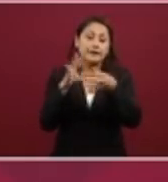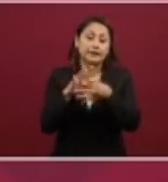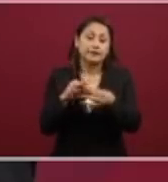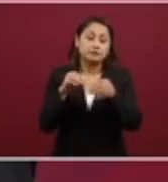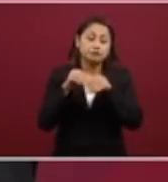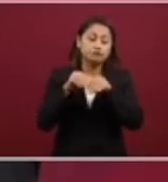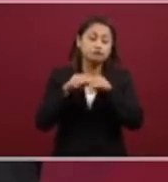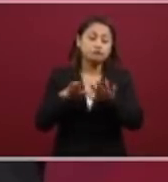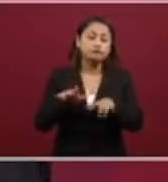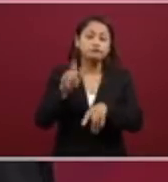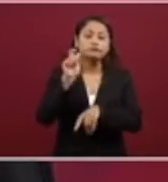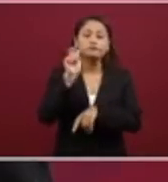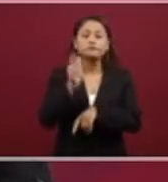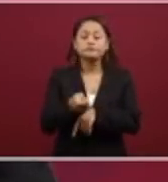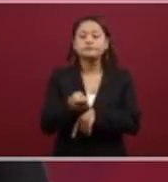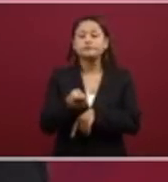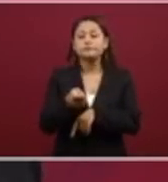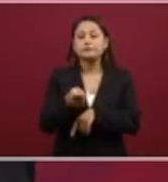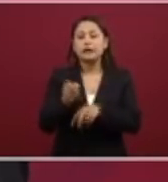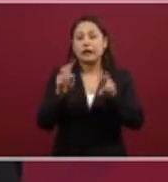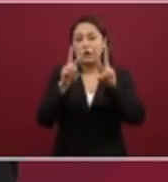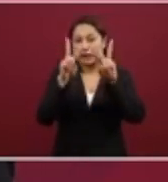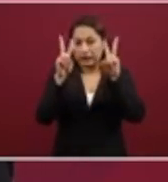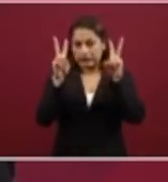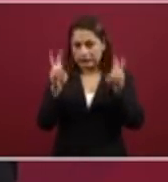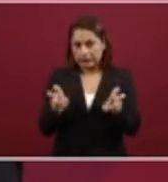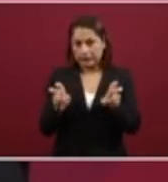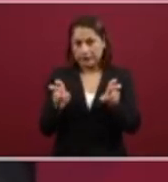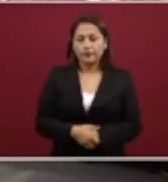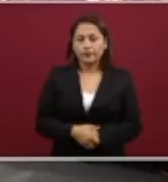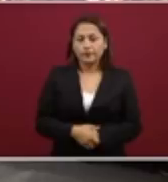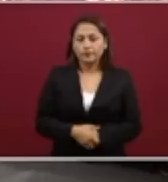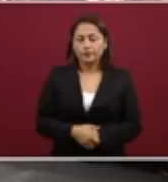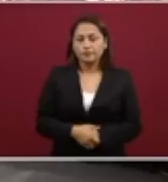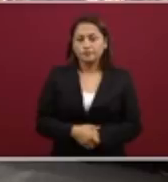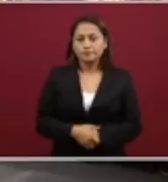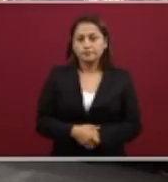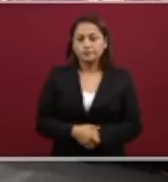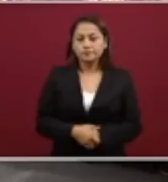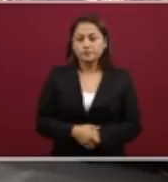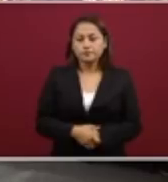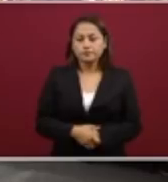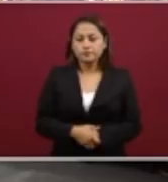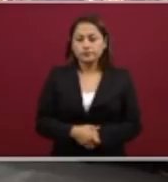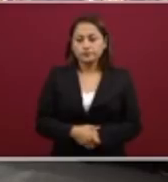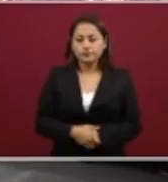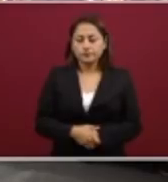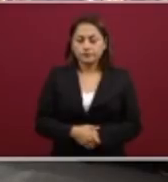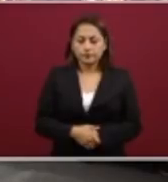ambos países para impedir la imposición de aranceles a productos mexicanos. Vamos a,